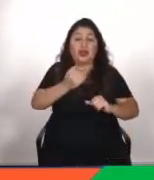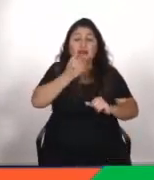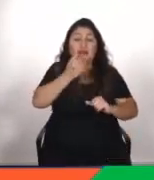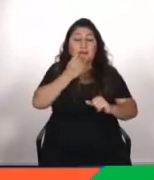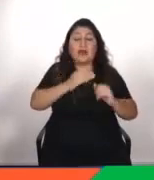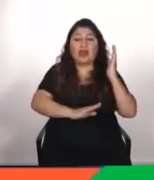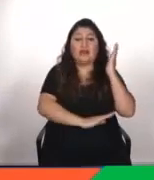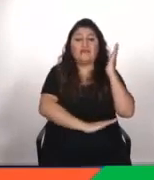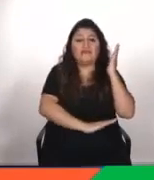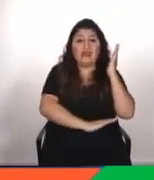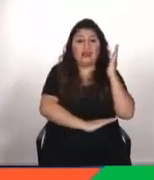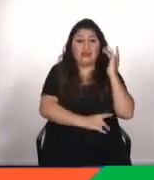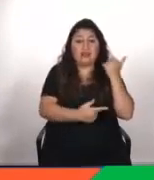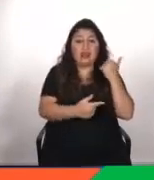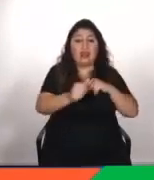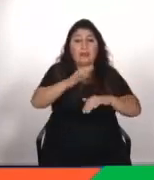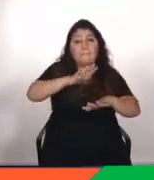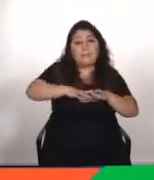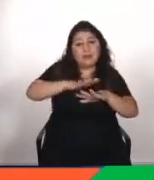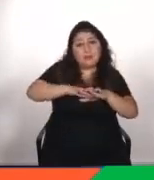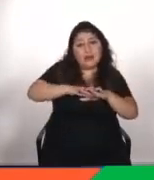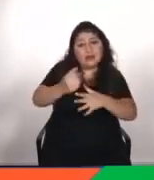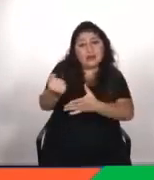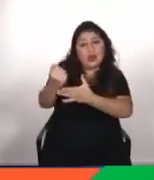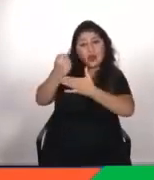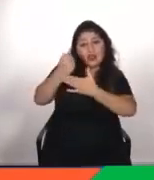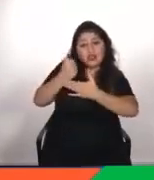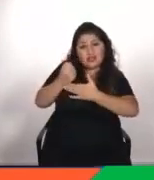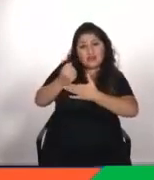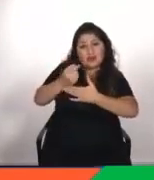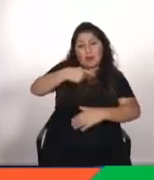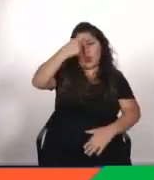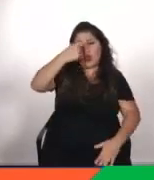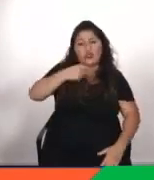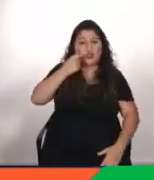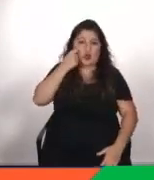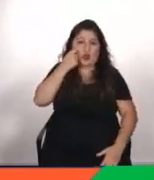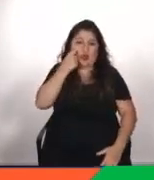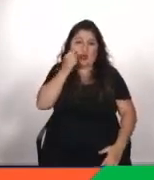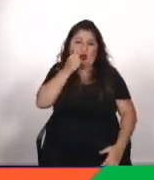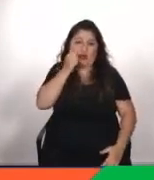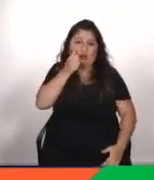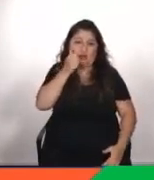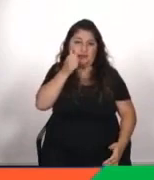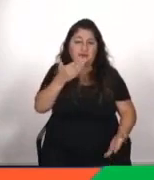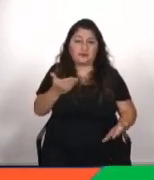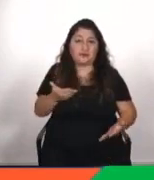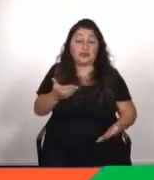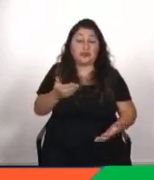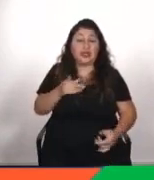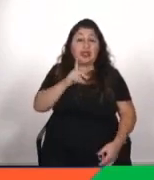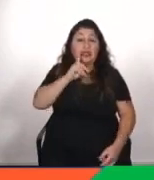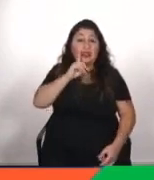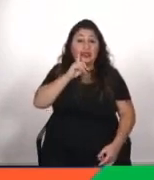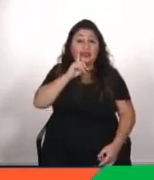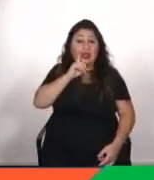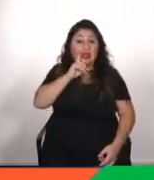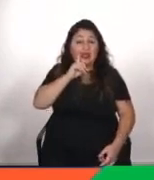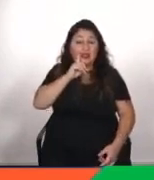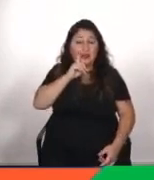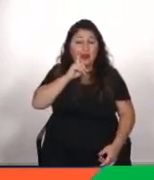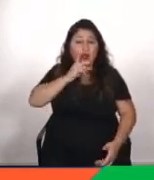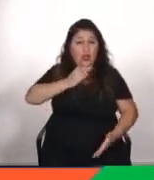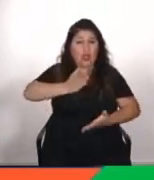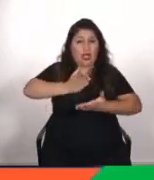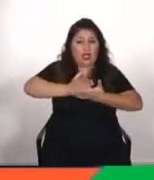la base de la matemática que nos va a servir como ciudadanos, ¿no? Entonces yo creo que el tener el rigor analítico